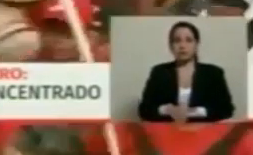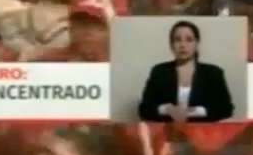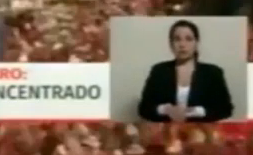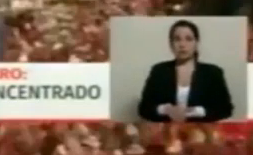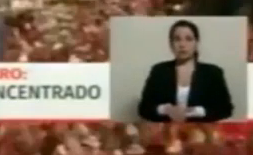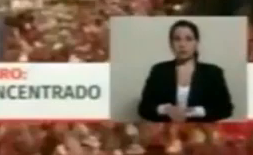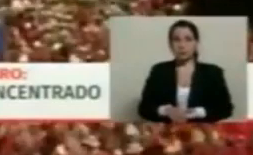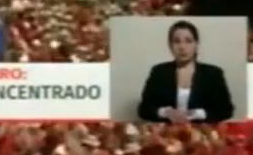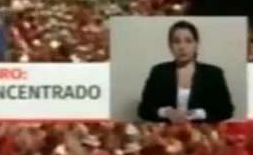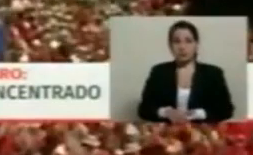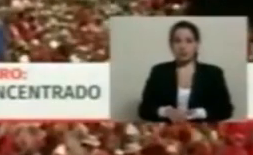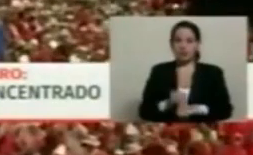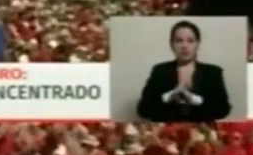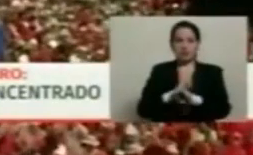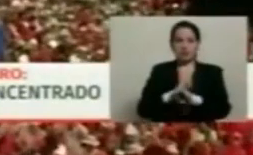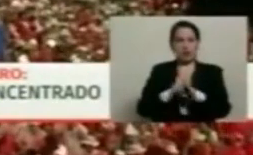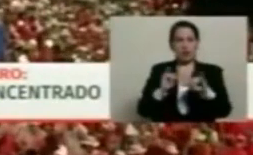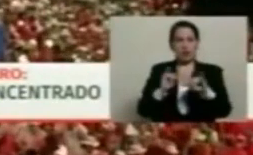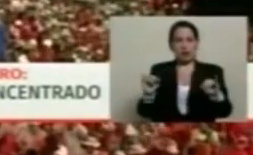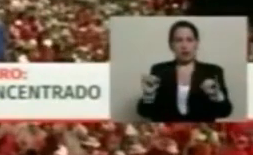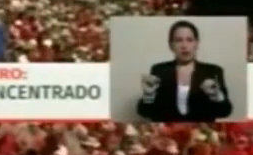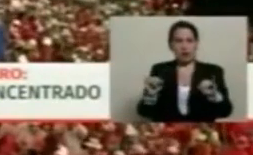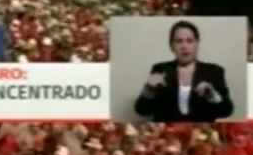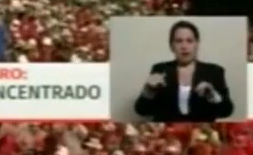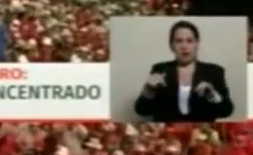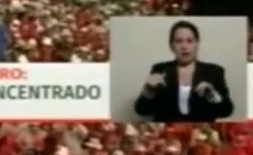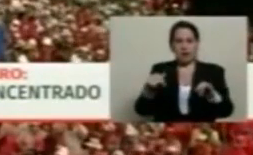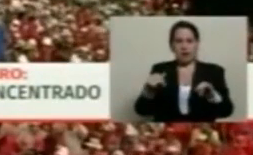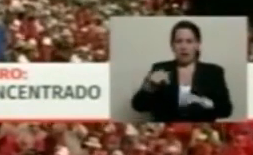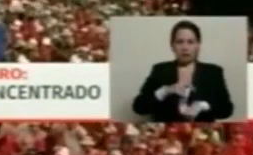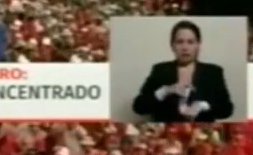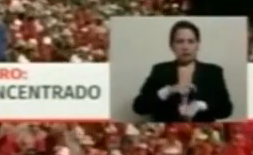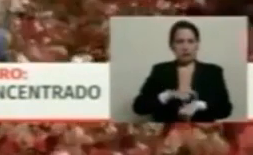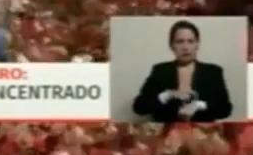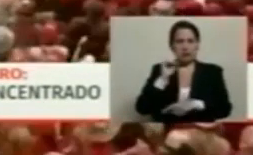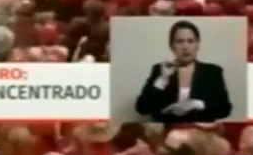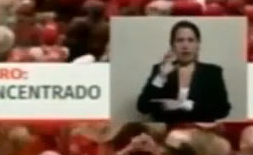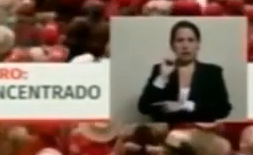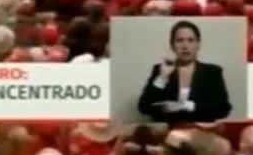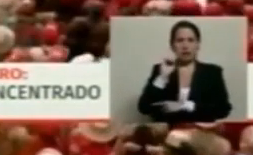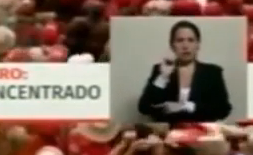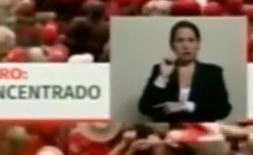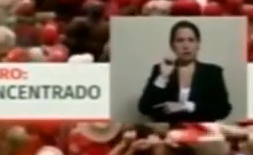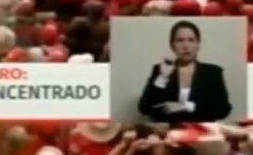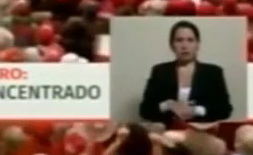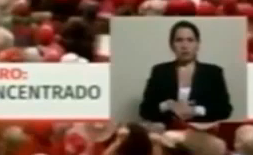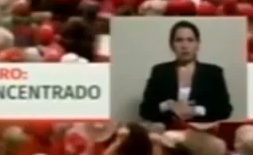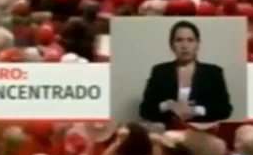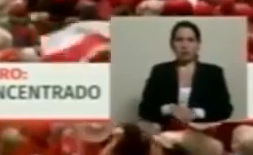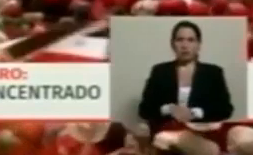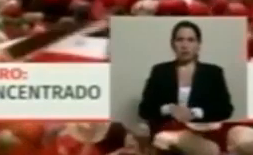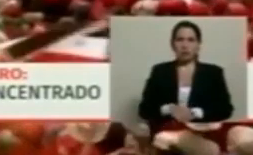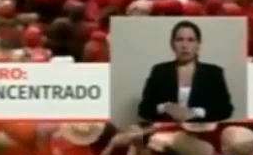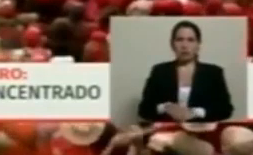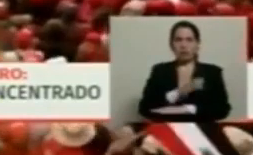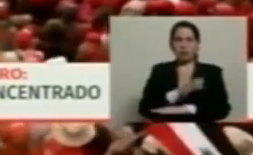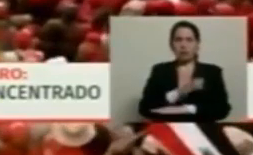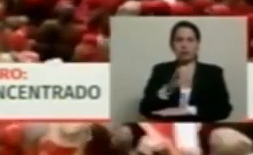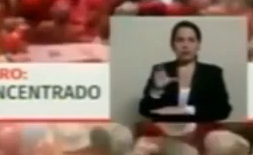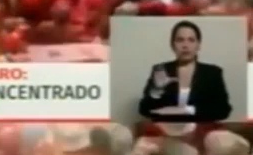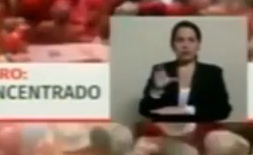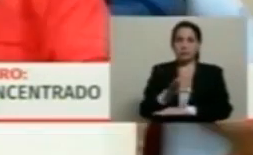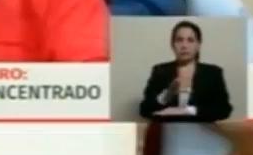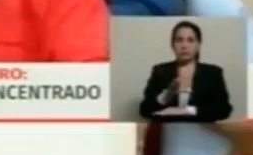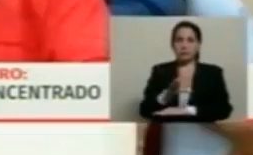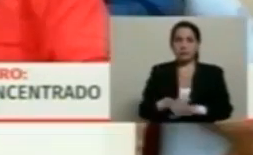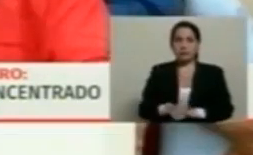Y vamos a terminar esta jornada y este acto con nuestro canto,